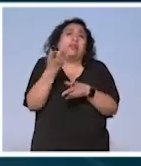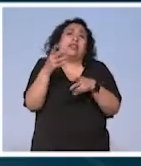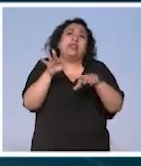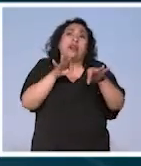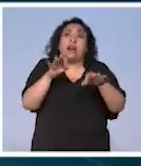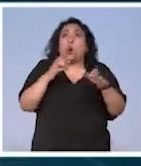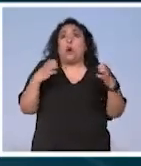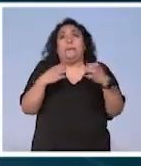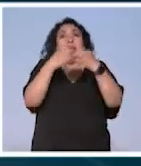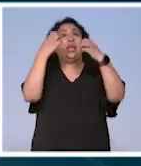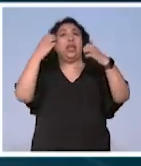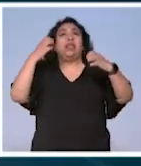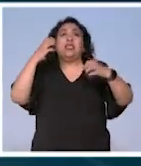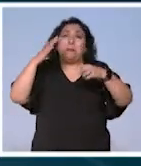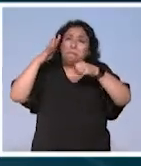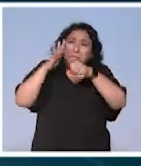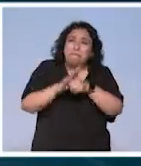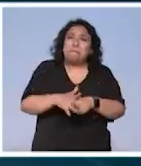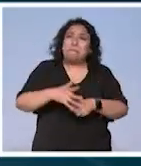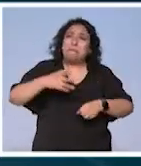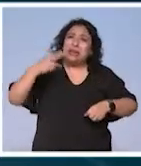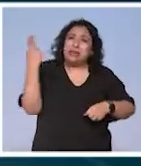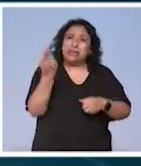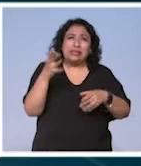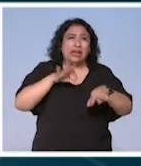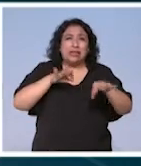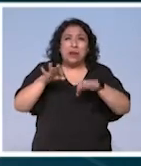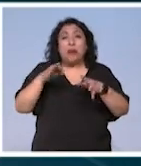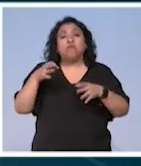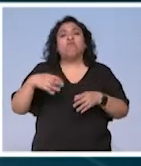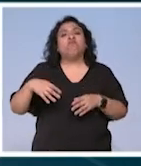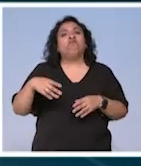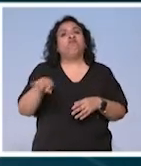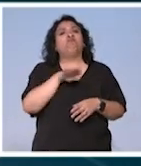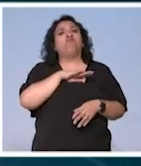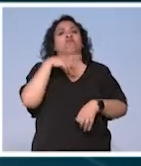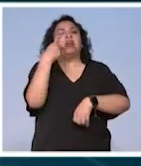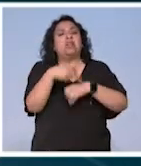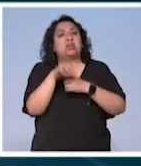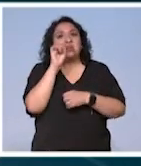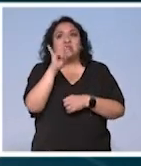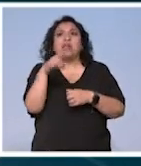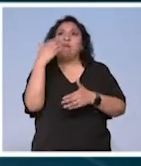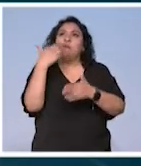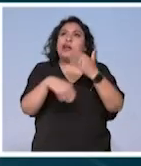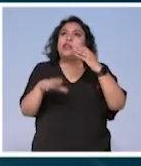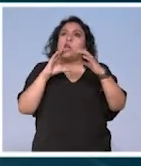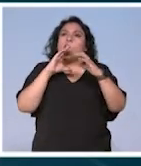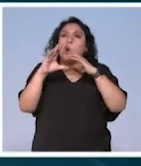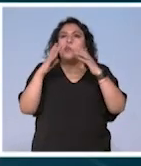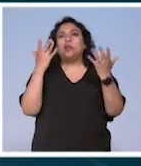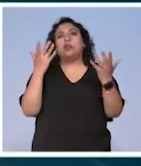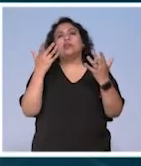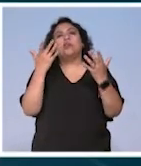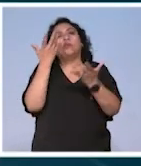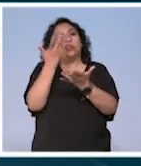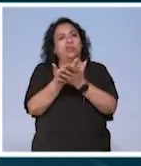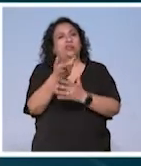de emergencia, exigencia de productividad, toma de riesgos, falta de comunicación, poco descanso.